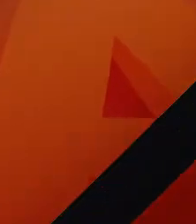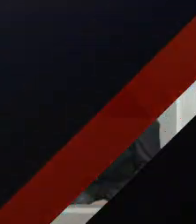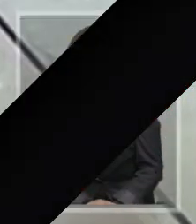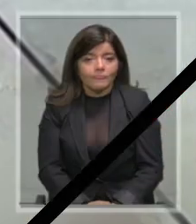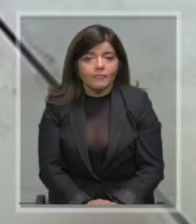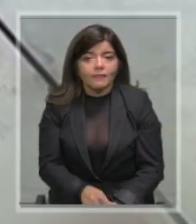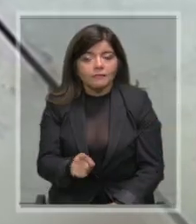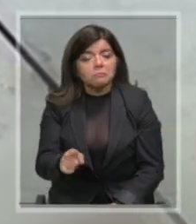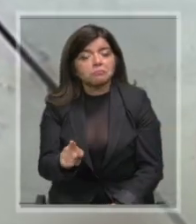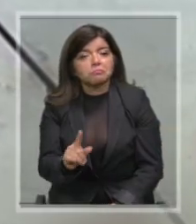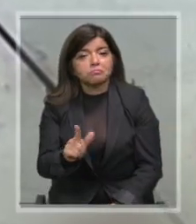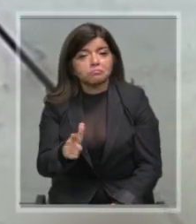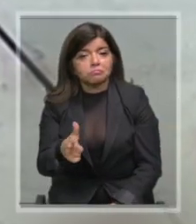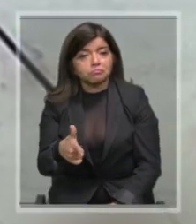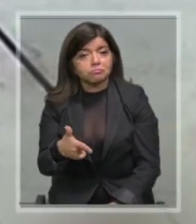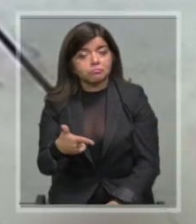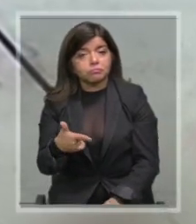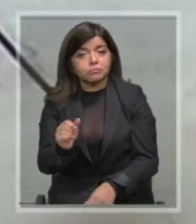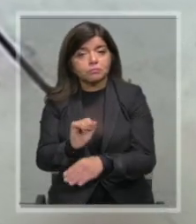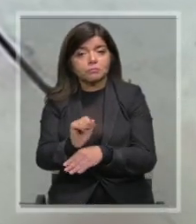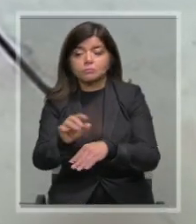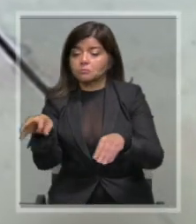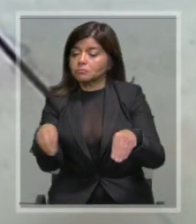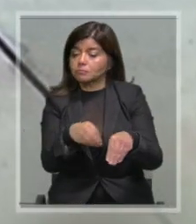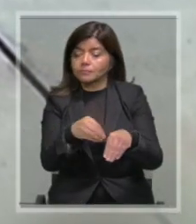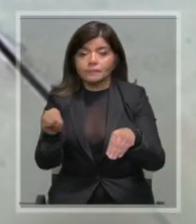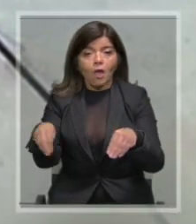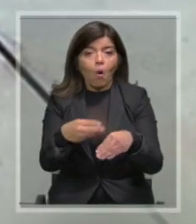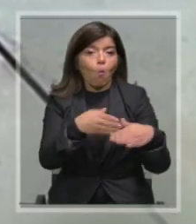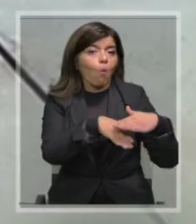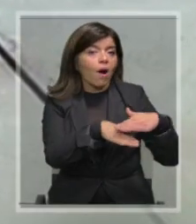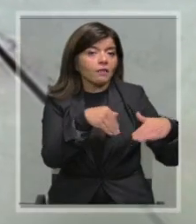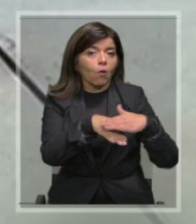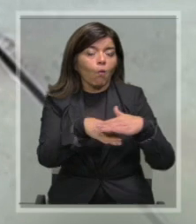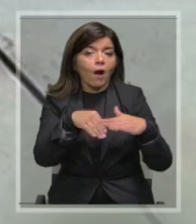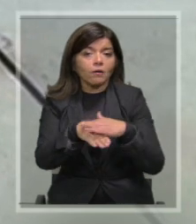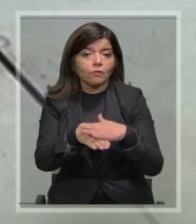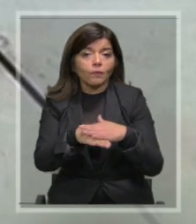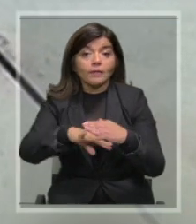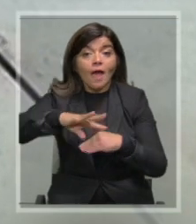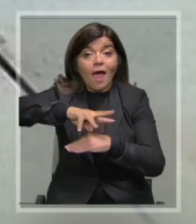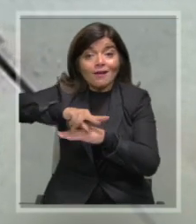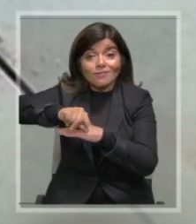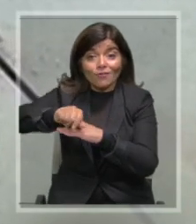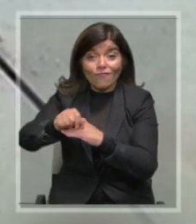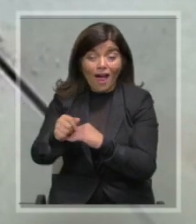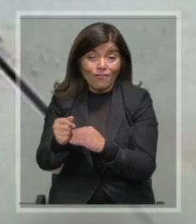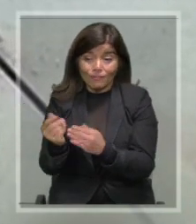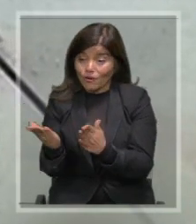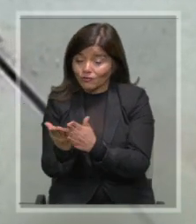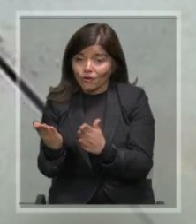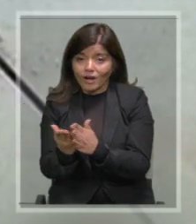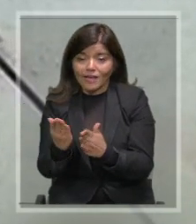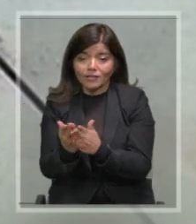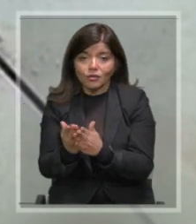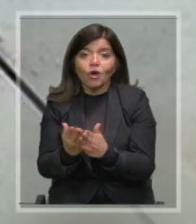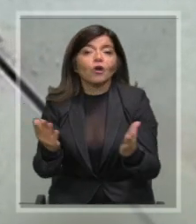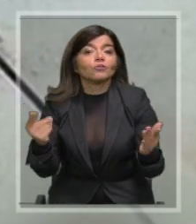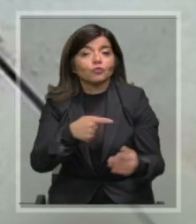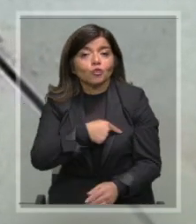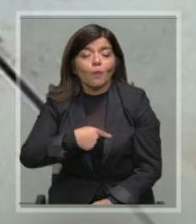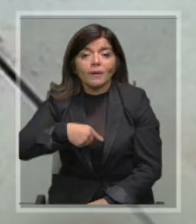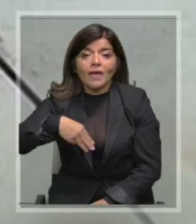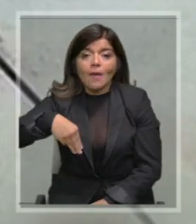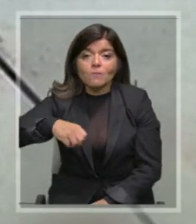Se dieron hasta el tiempo de guardar una a una las especies que robaron desde este colegio en la comuna de Pudahuel. Se trata de la escuela